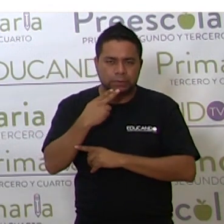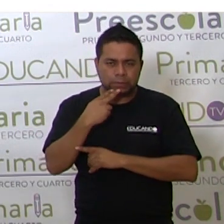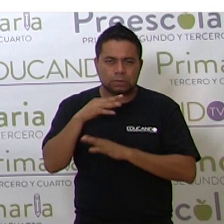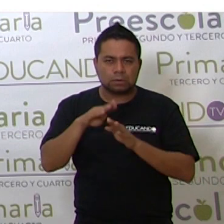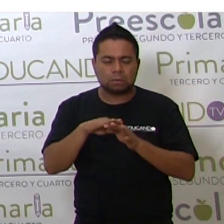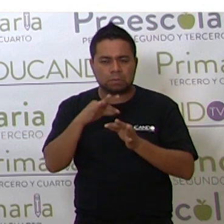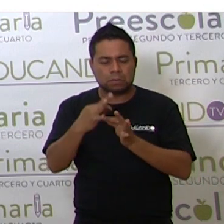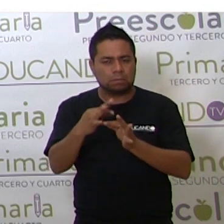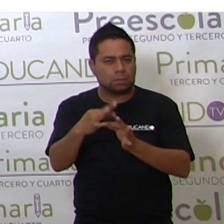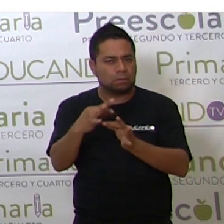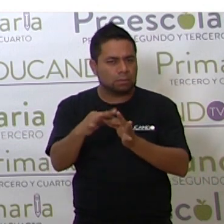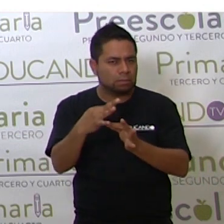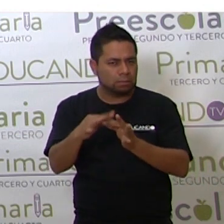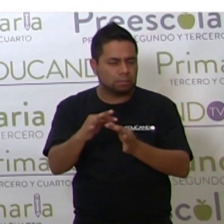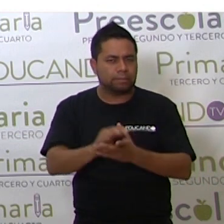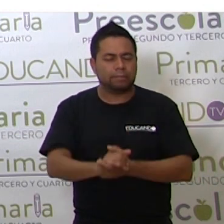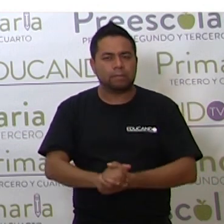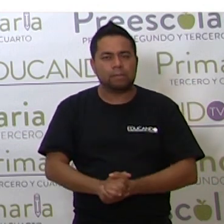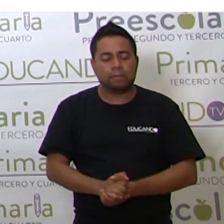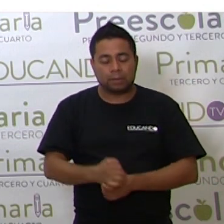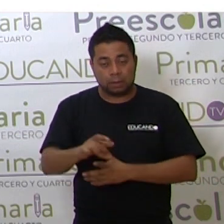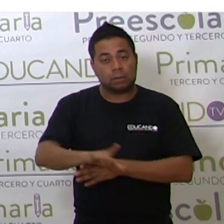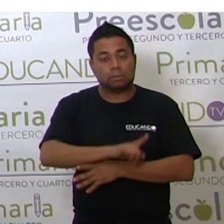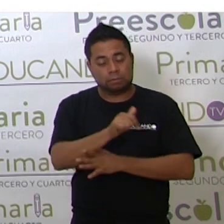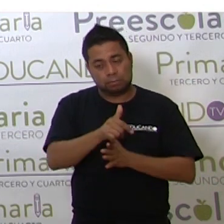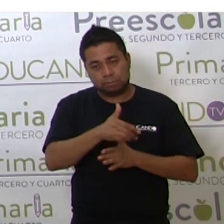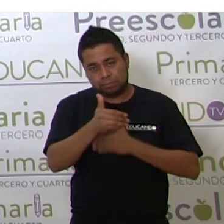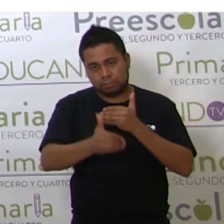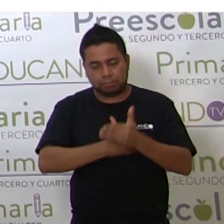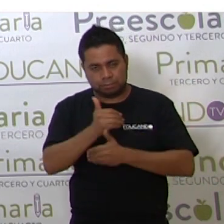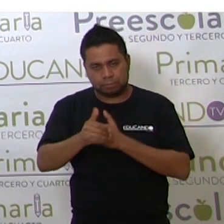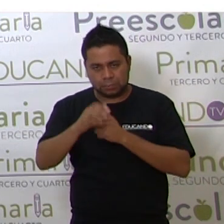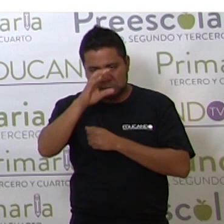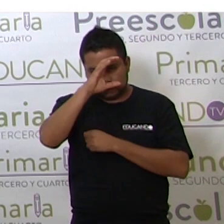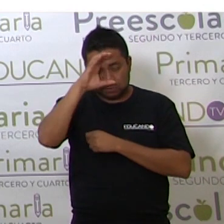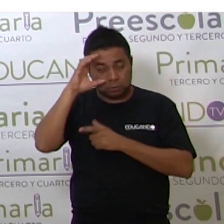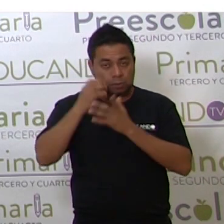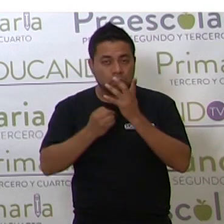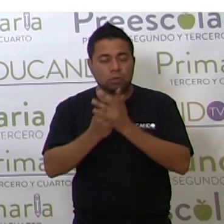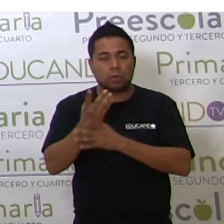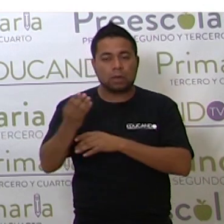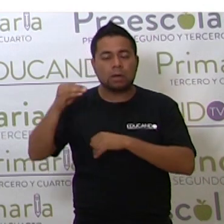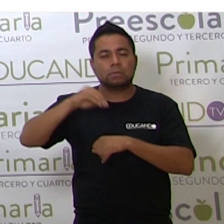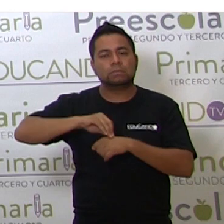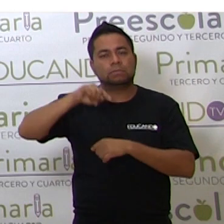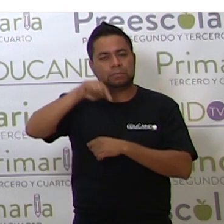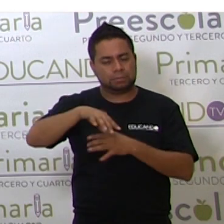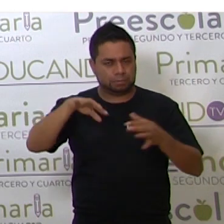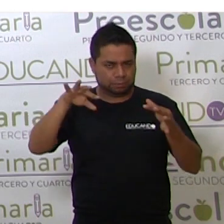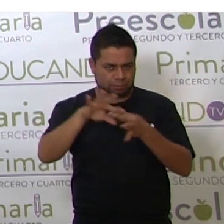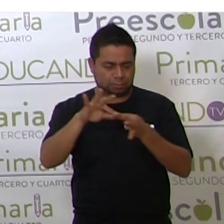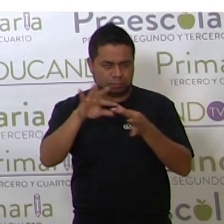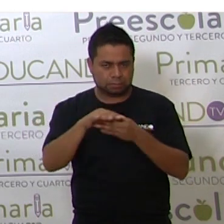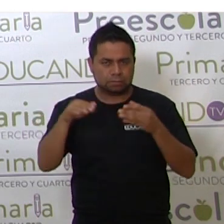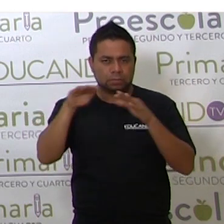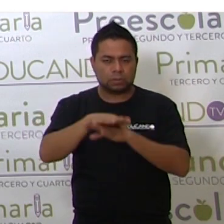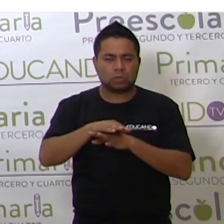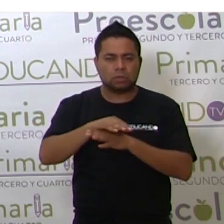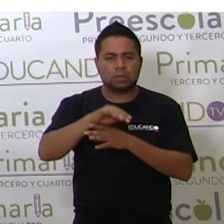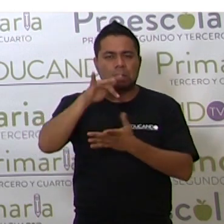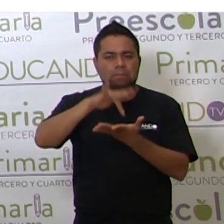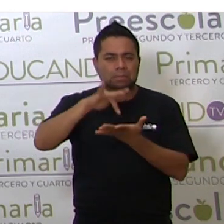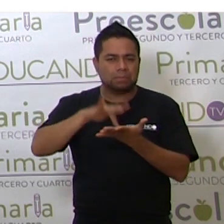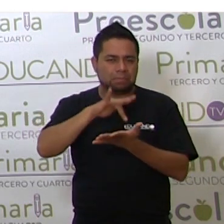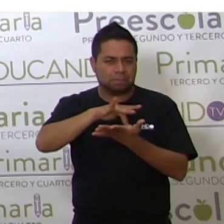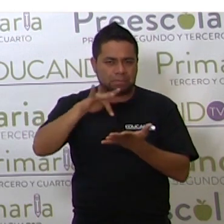más posteriormente en la imagen que sigue vamos a hablar sobre el telégrafo